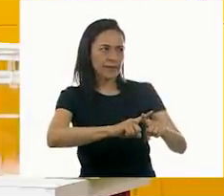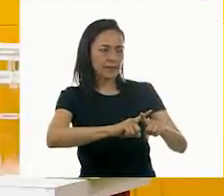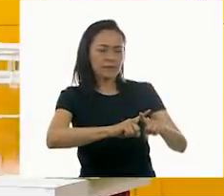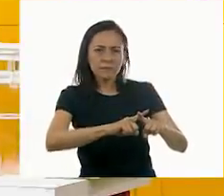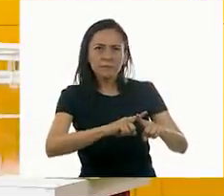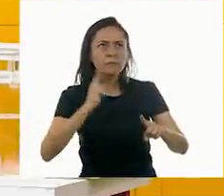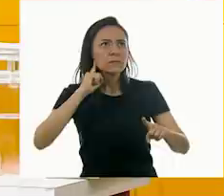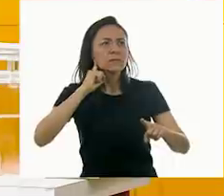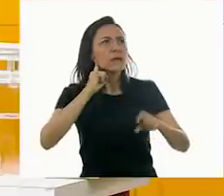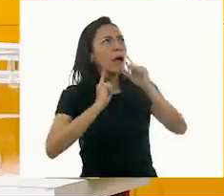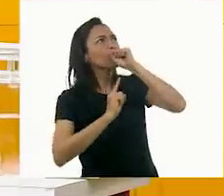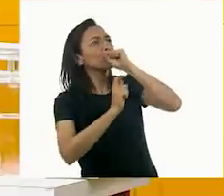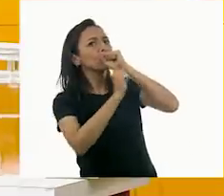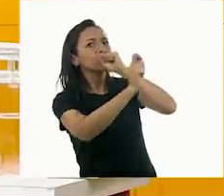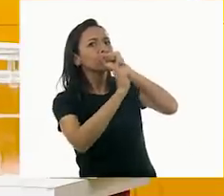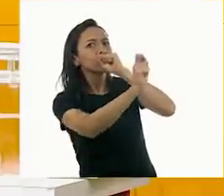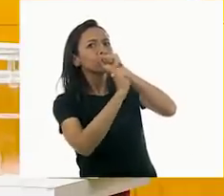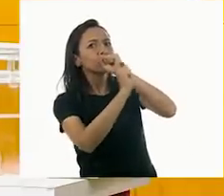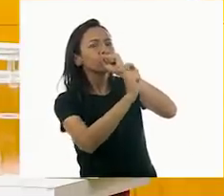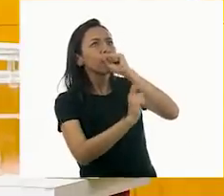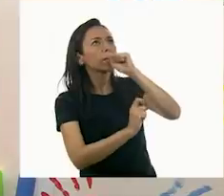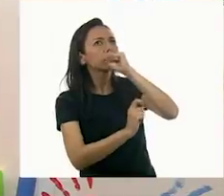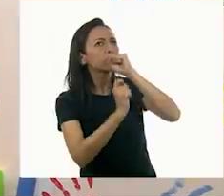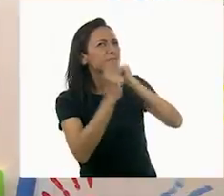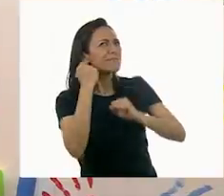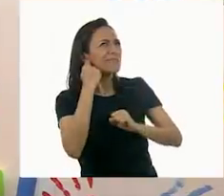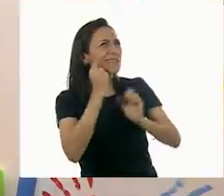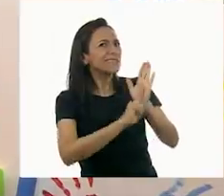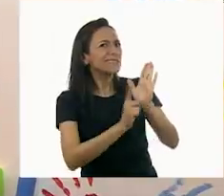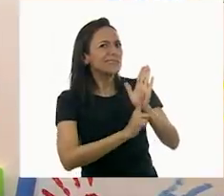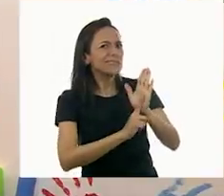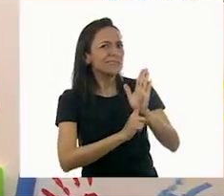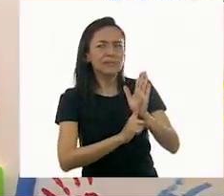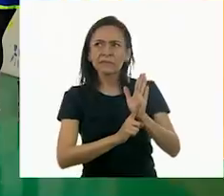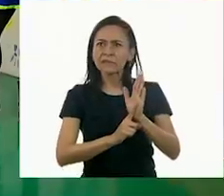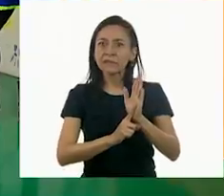Oye, oye. ¿Escuchaste la sirena?